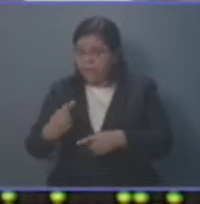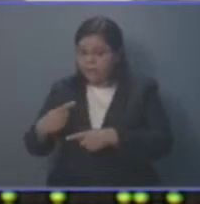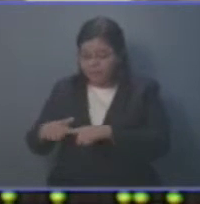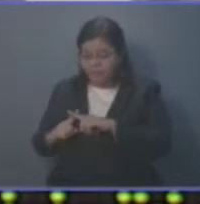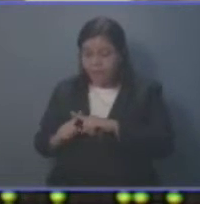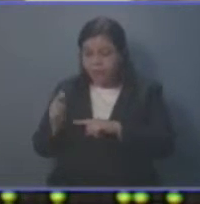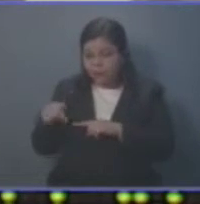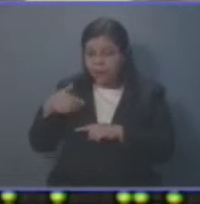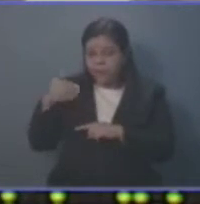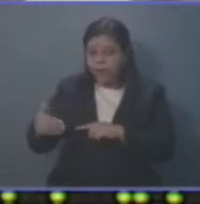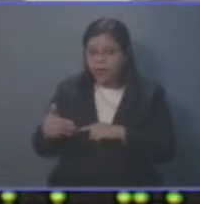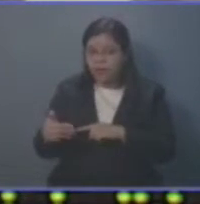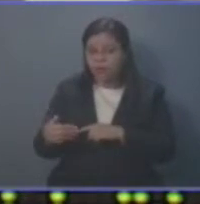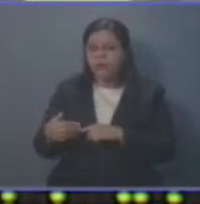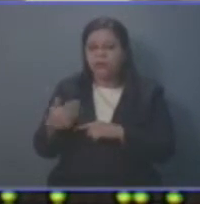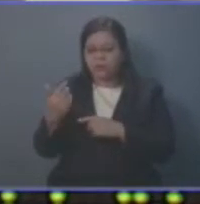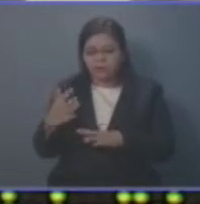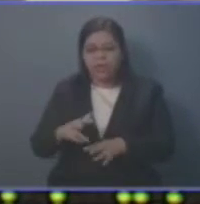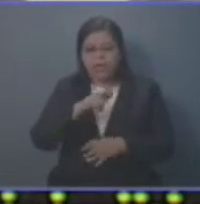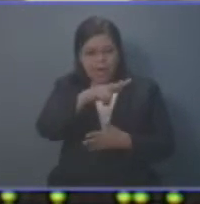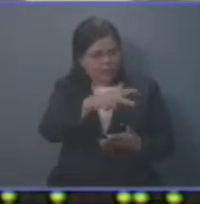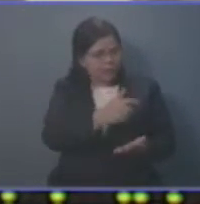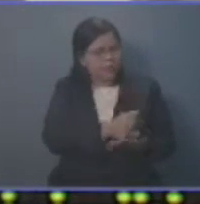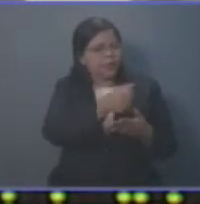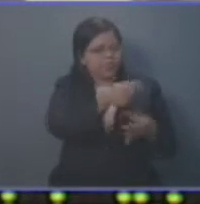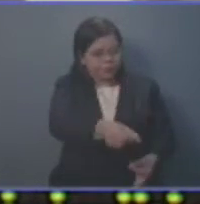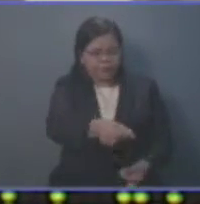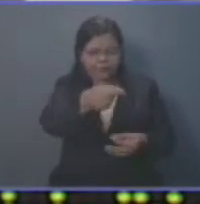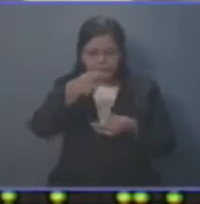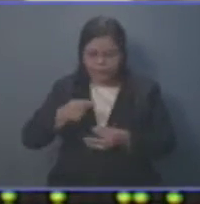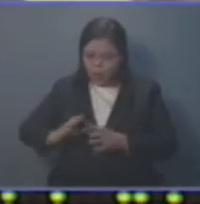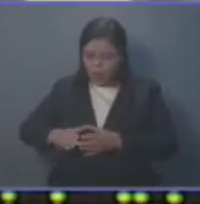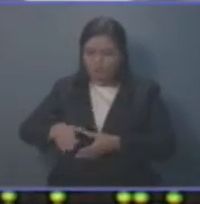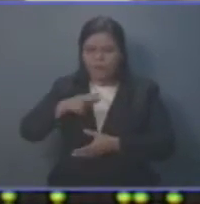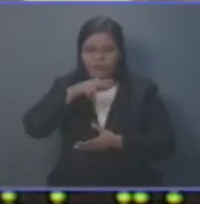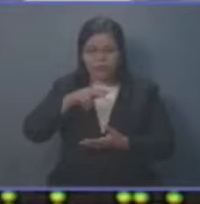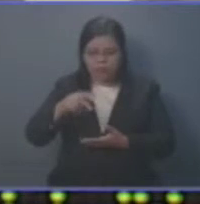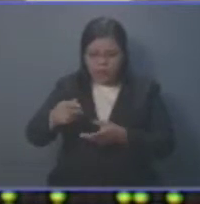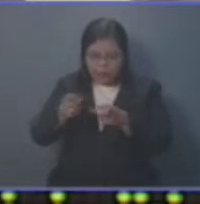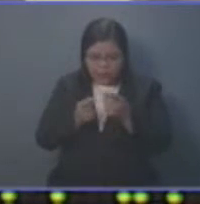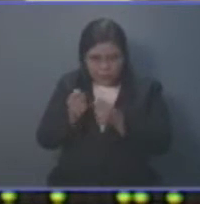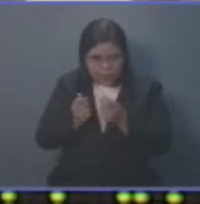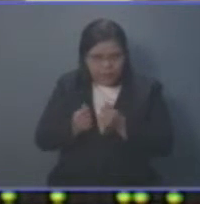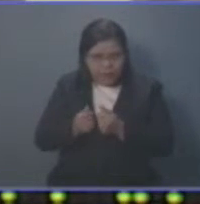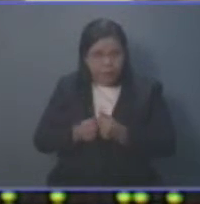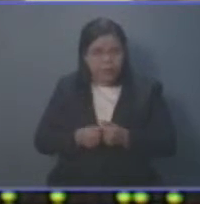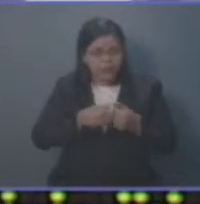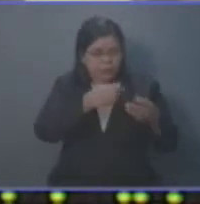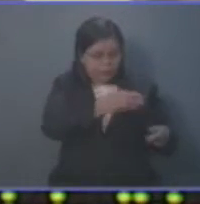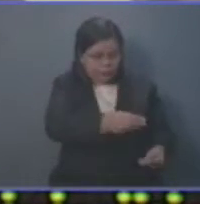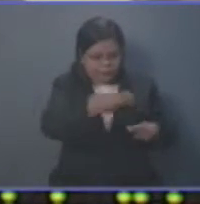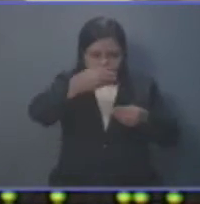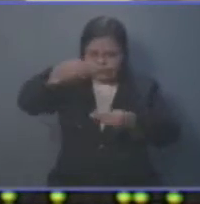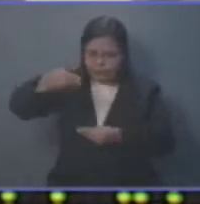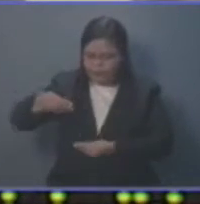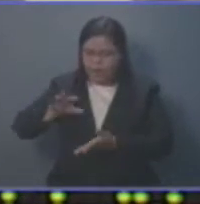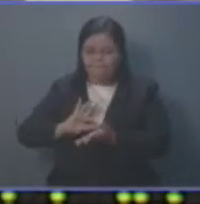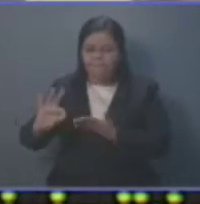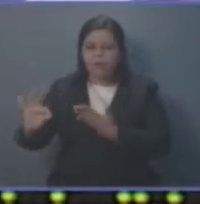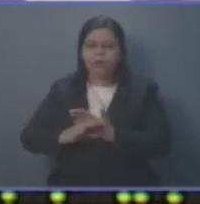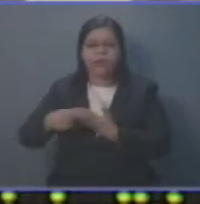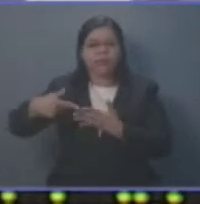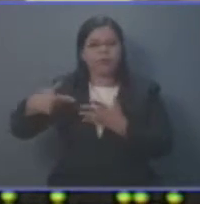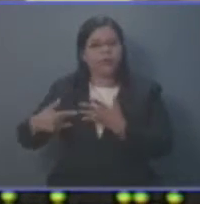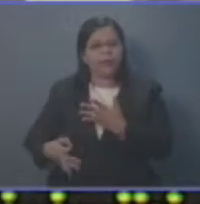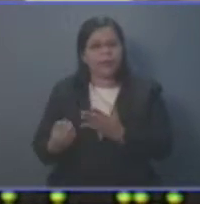2019, el despacho de Hacienda remitió a la Comisión de Hacienda y en especial del presupuesto de la Asamblea Legislativa un proyecto de